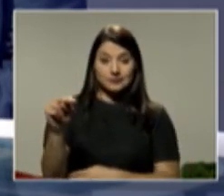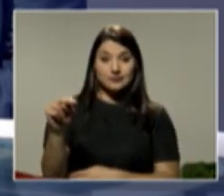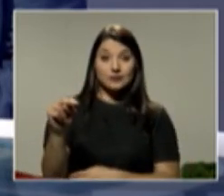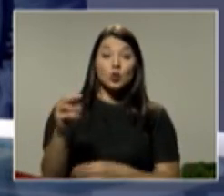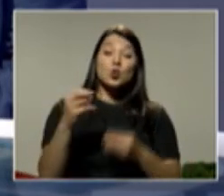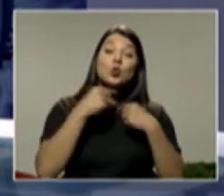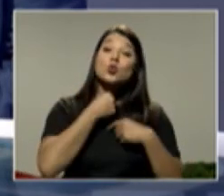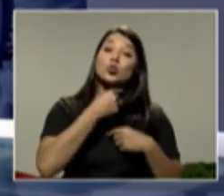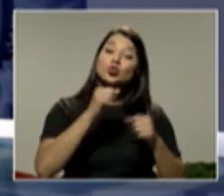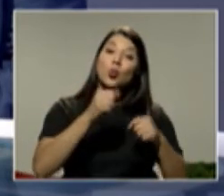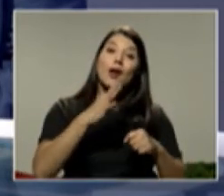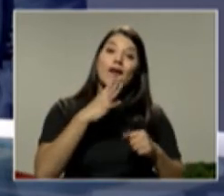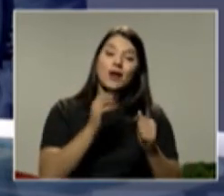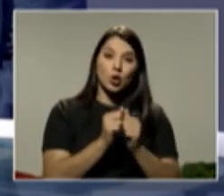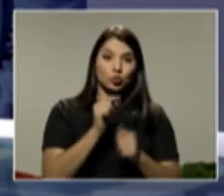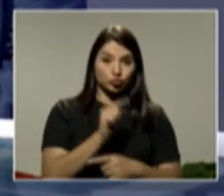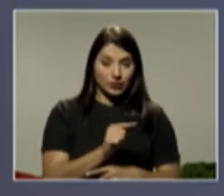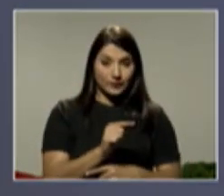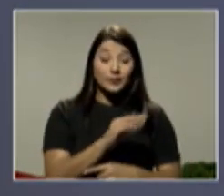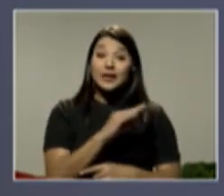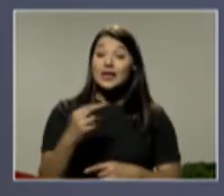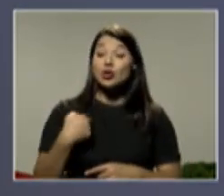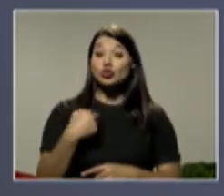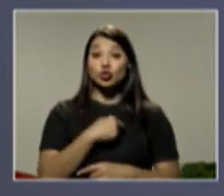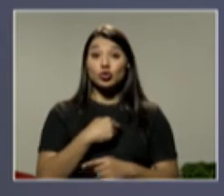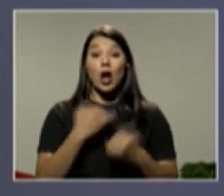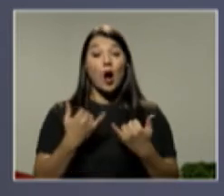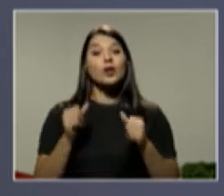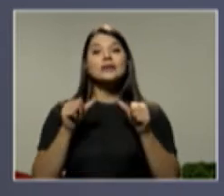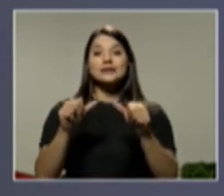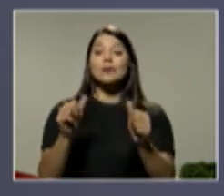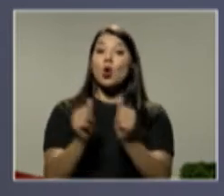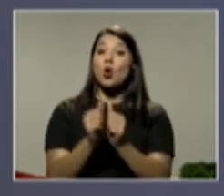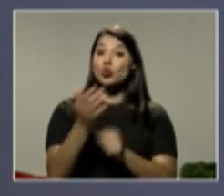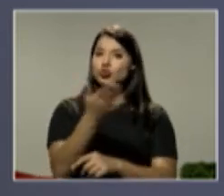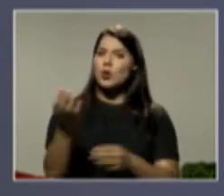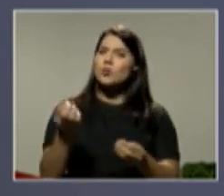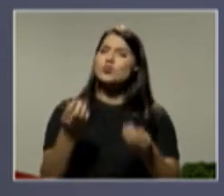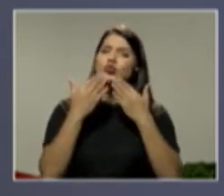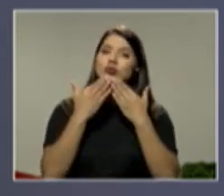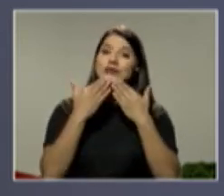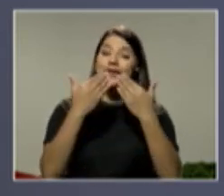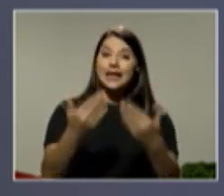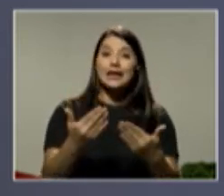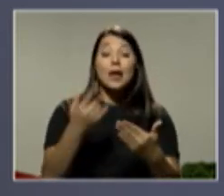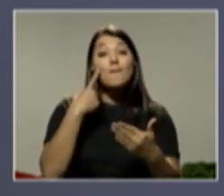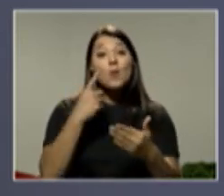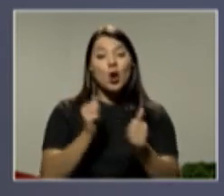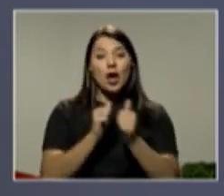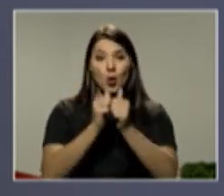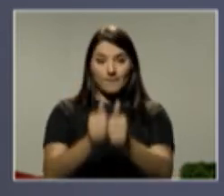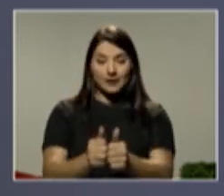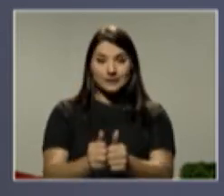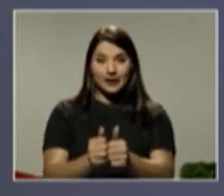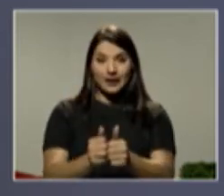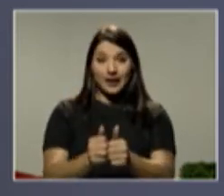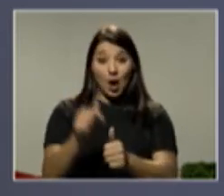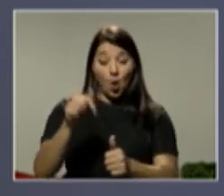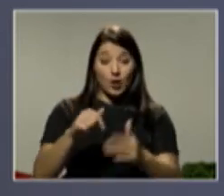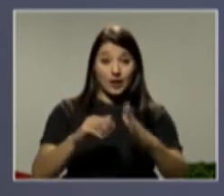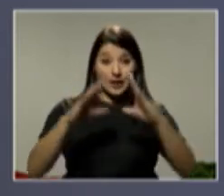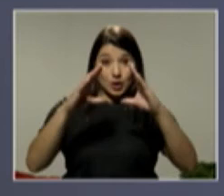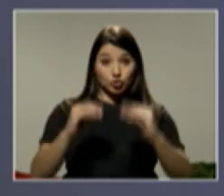Fue un gusto conversar con usted y nosotros seguimos con ustedes. Muchísimas gracias por acompañarnos esta